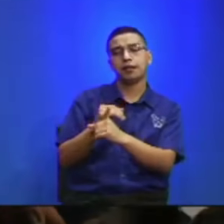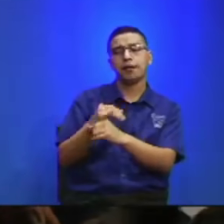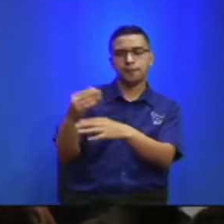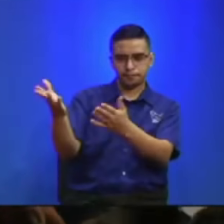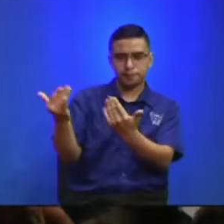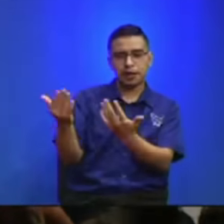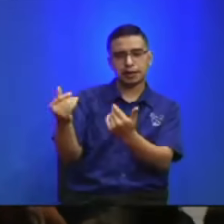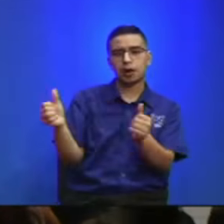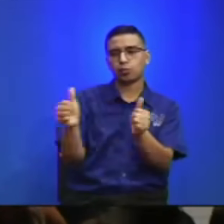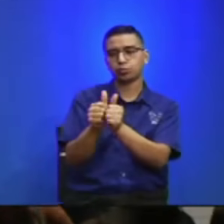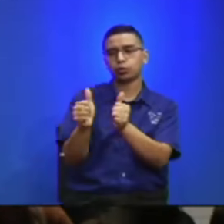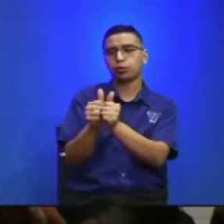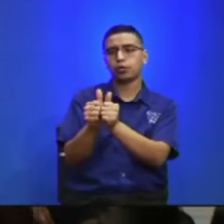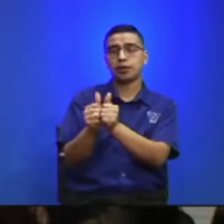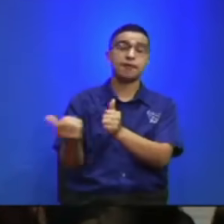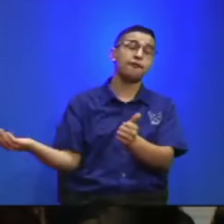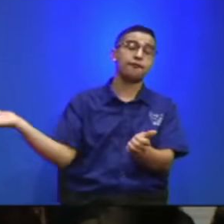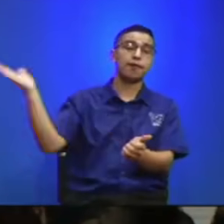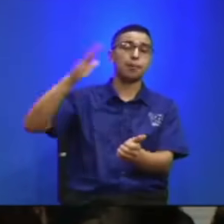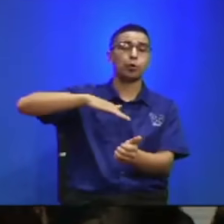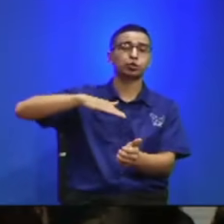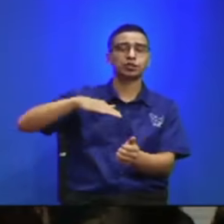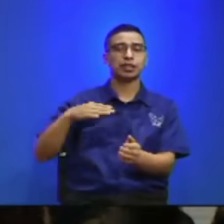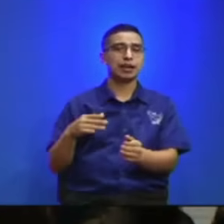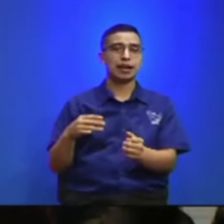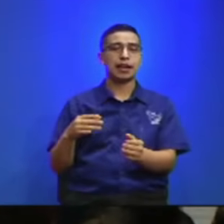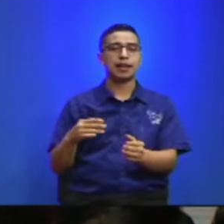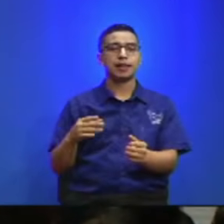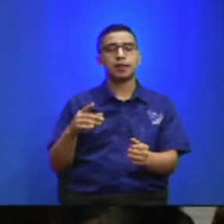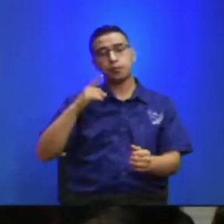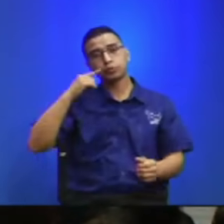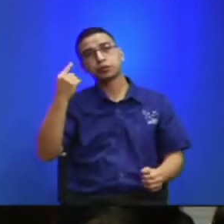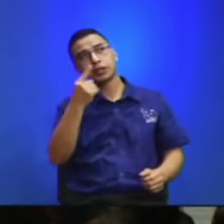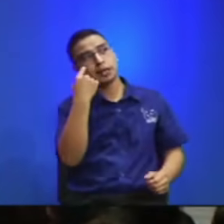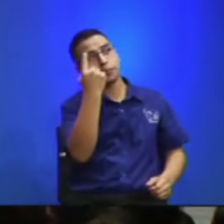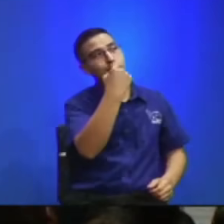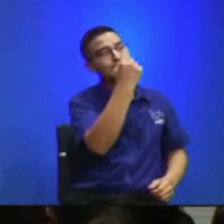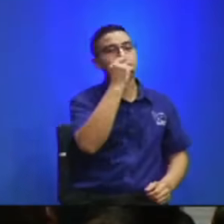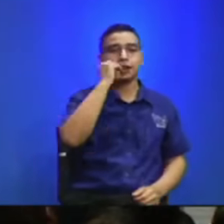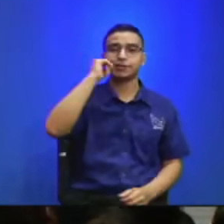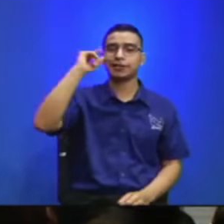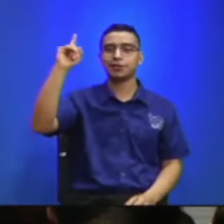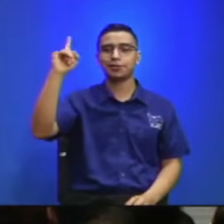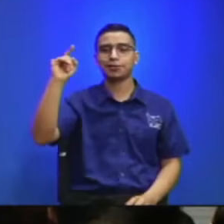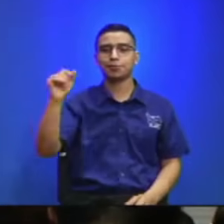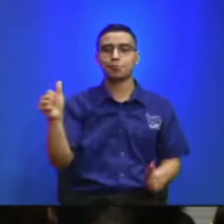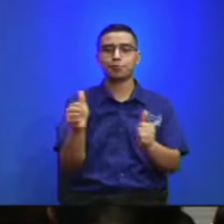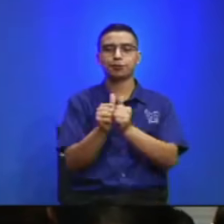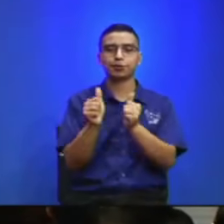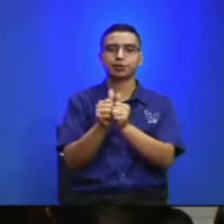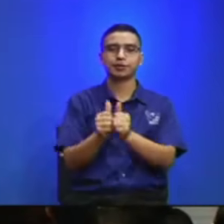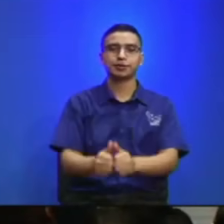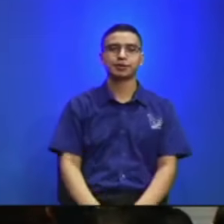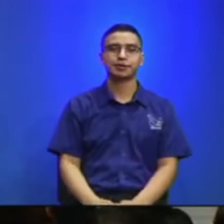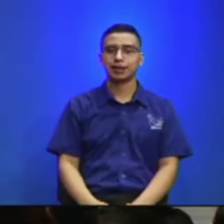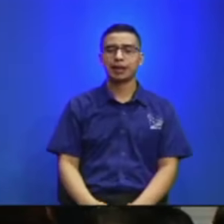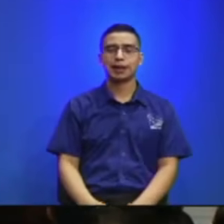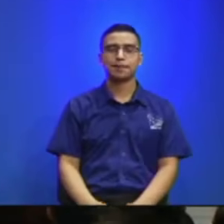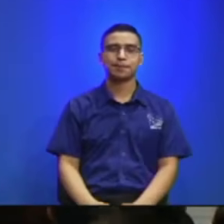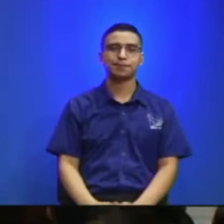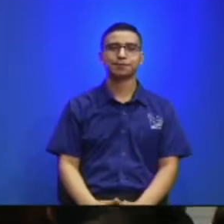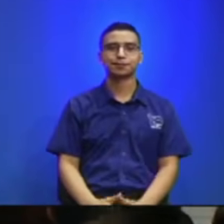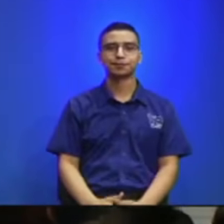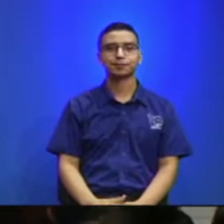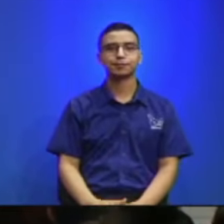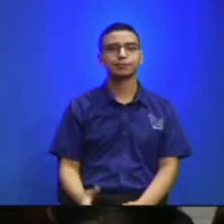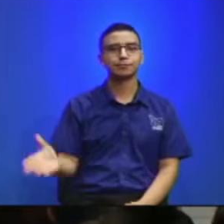es si usted no tiene argumentos suficientes para convencer aún de aquellos iluminados que se sienten super teólogos aunque no nació